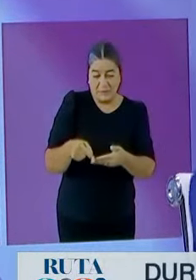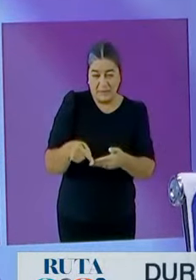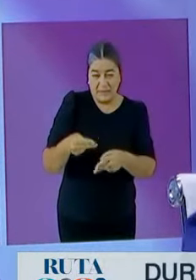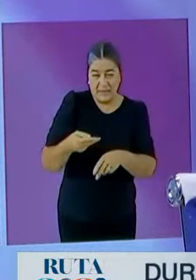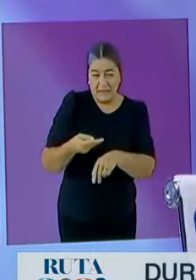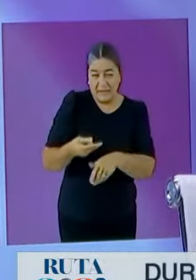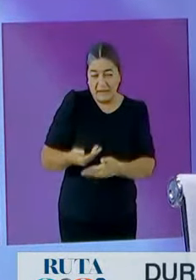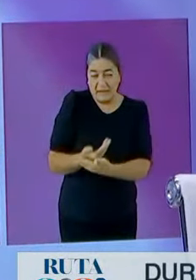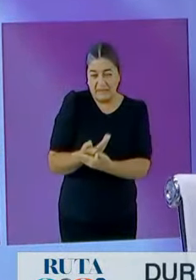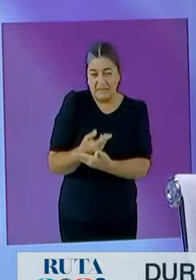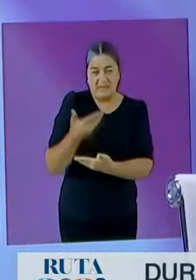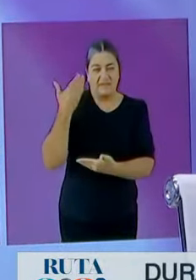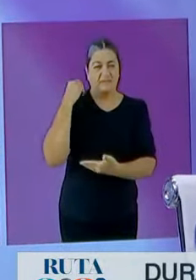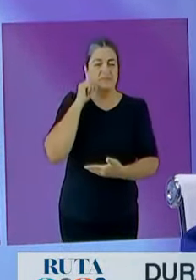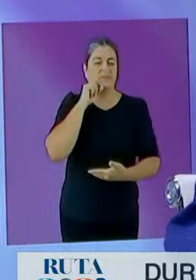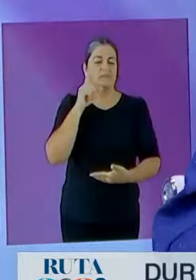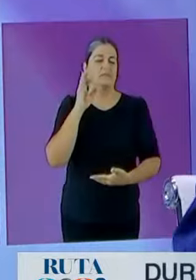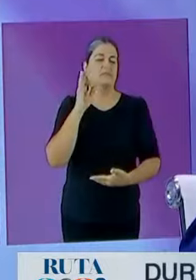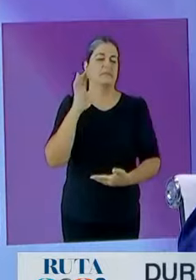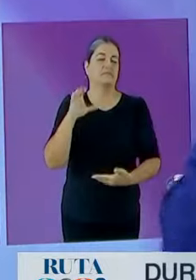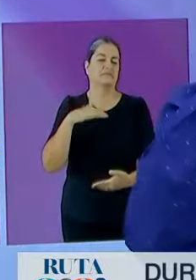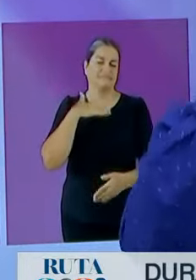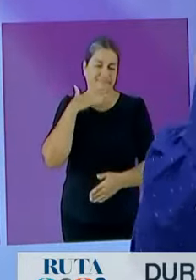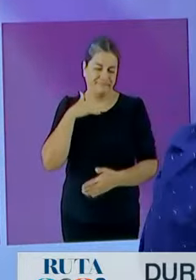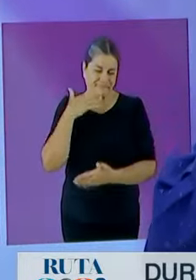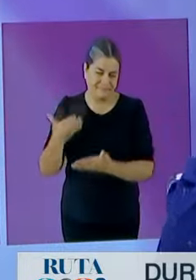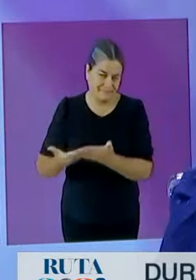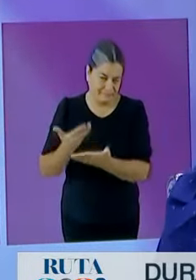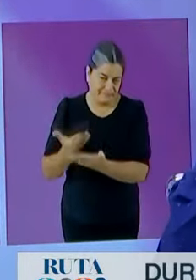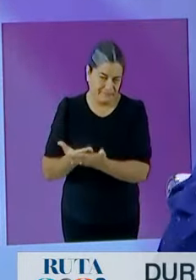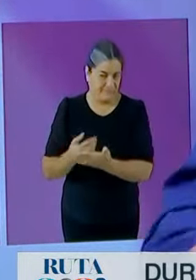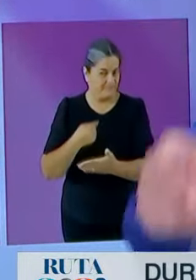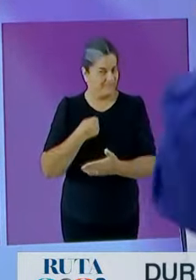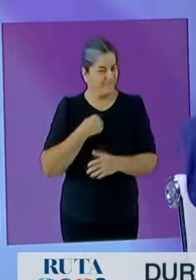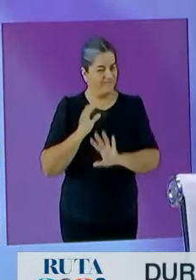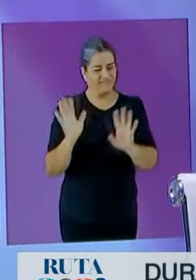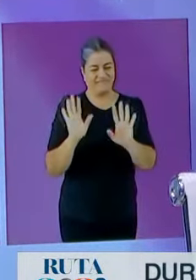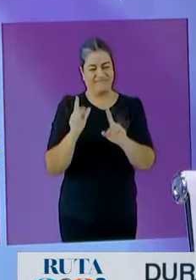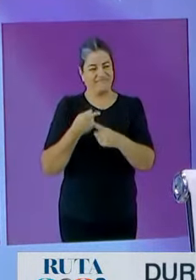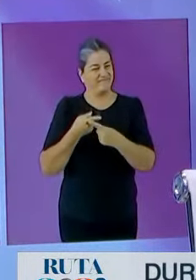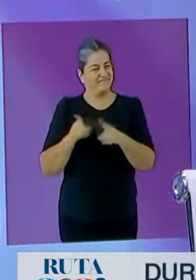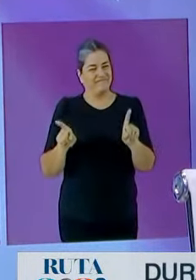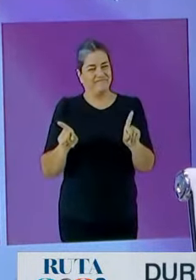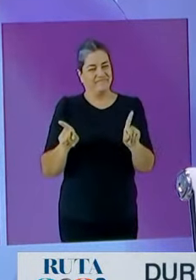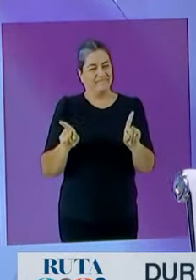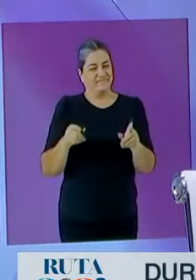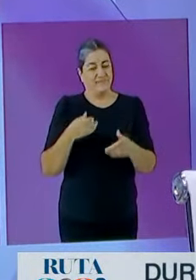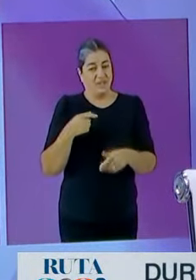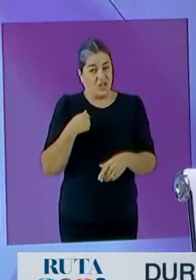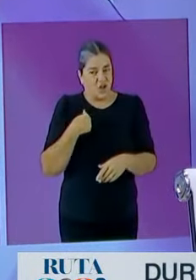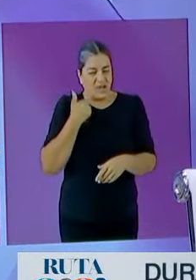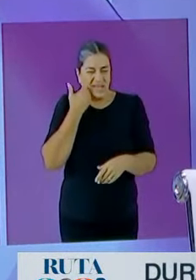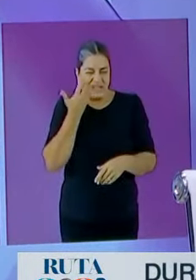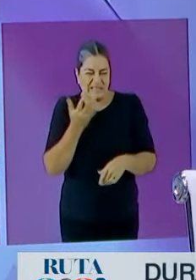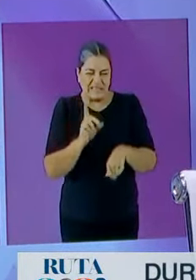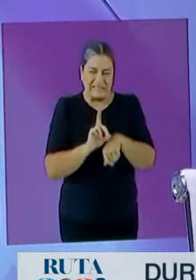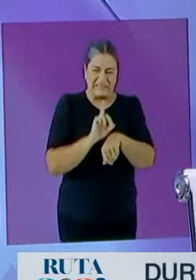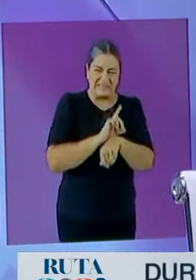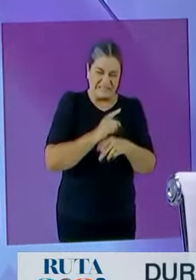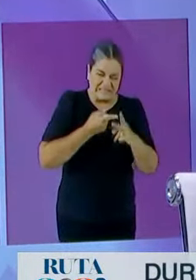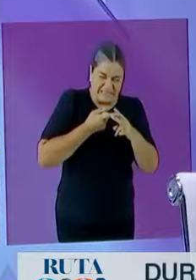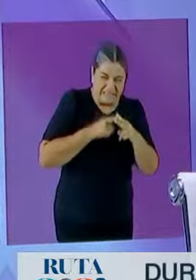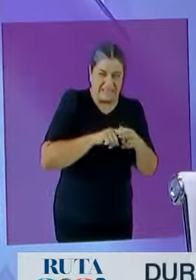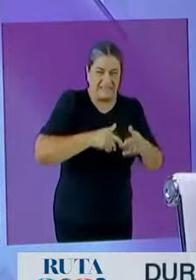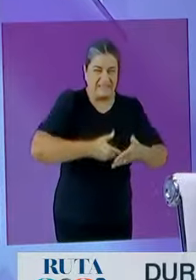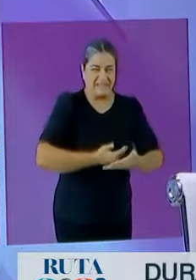Es correcto que haya participación ciudadana y en el Sistema Nacional Anticorrupción la Secretaría Técnica del Sistema la tenían